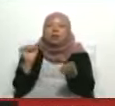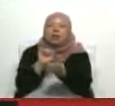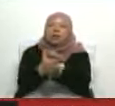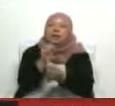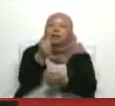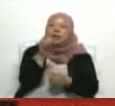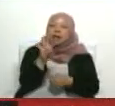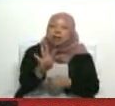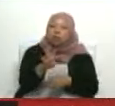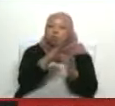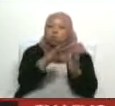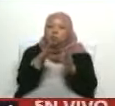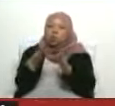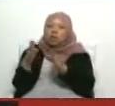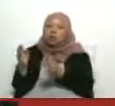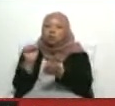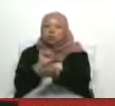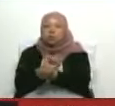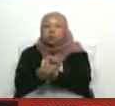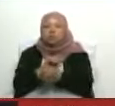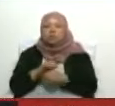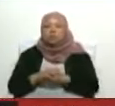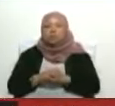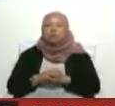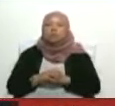14 órdenes de aprehensión.